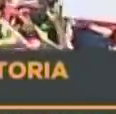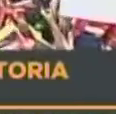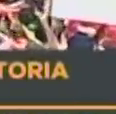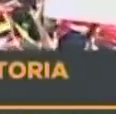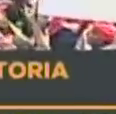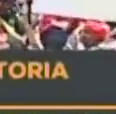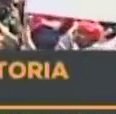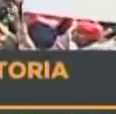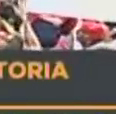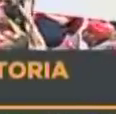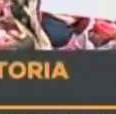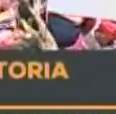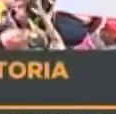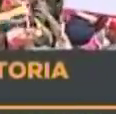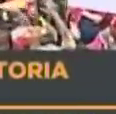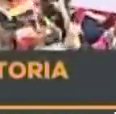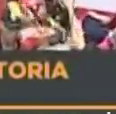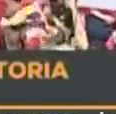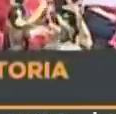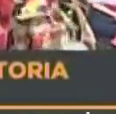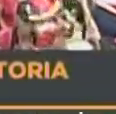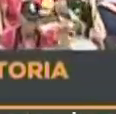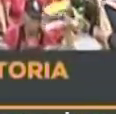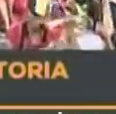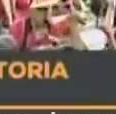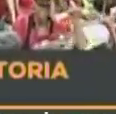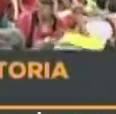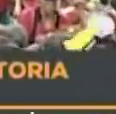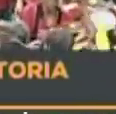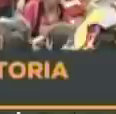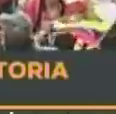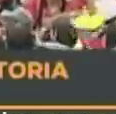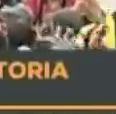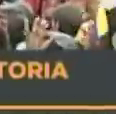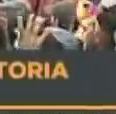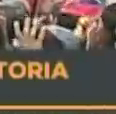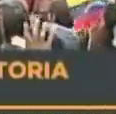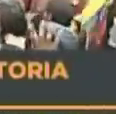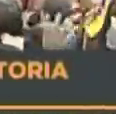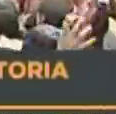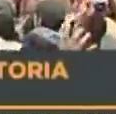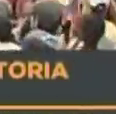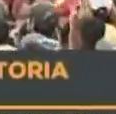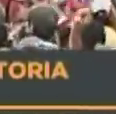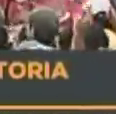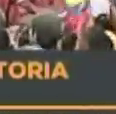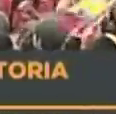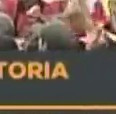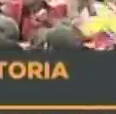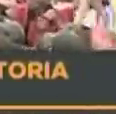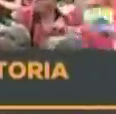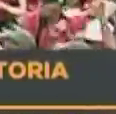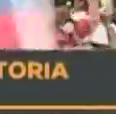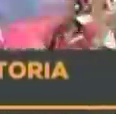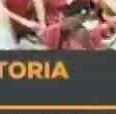consulta, y es el proyecto bandera que tiene las bases, por supuesto, del proyecto de ese programa de la